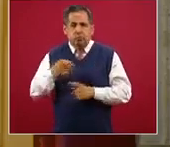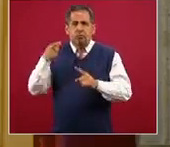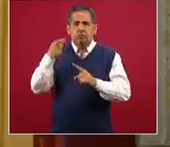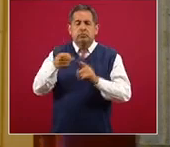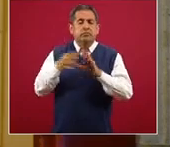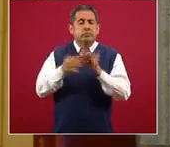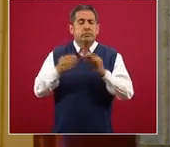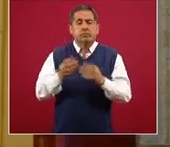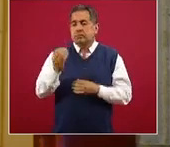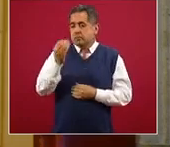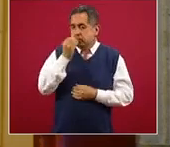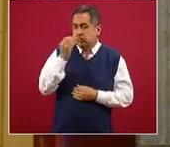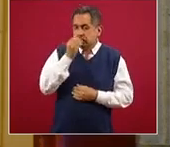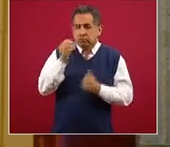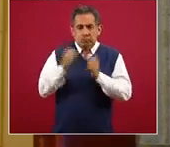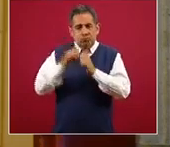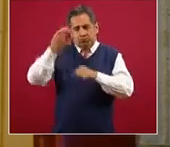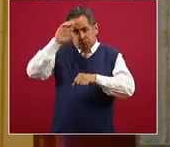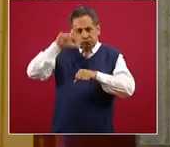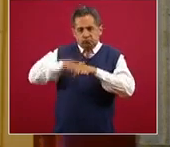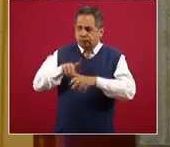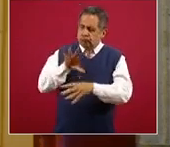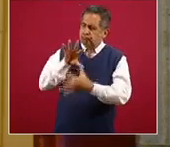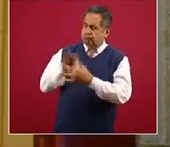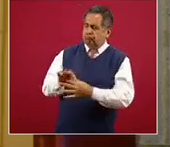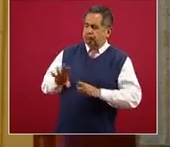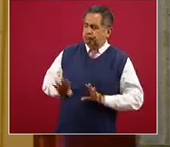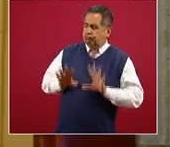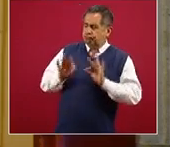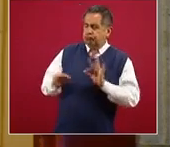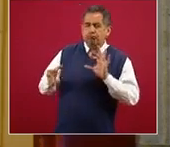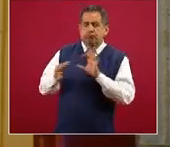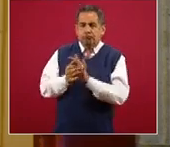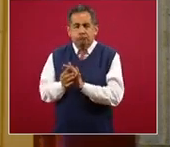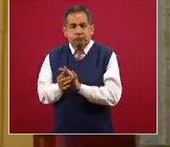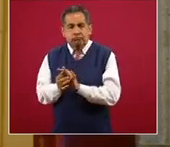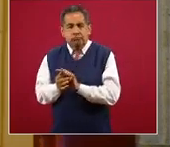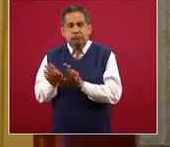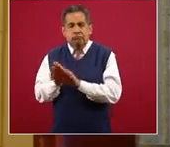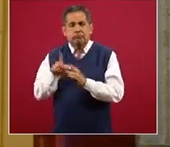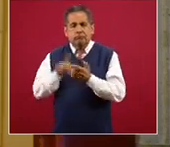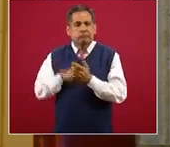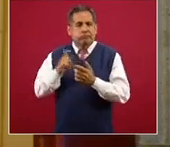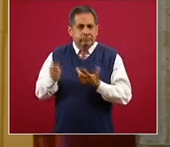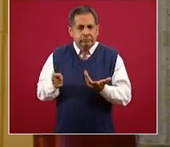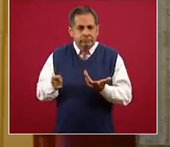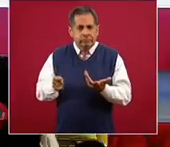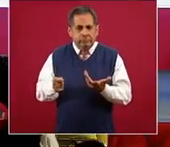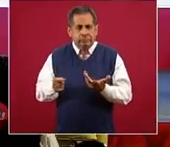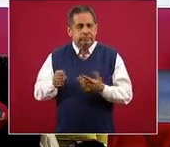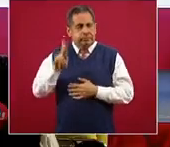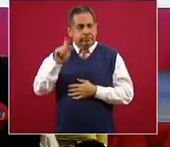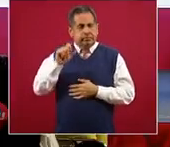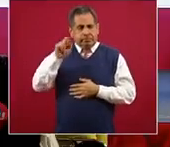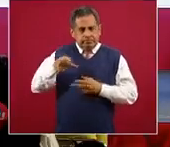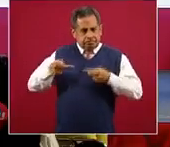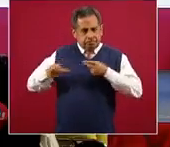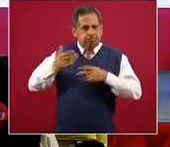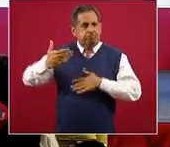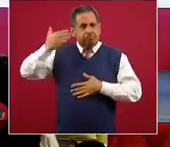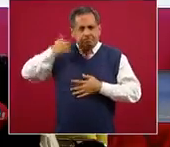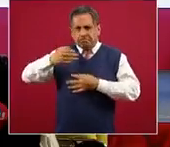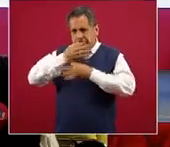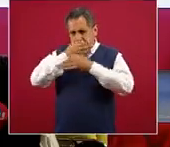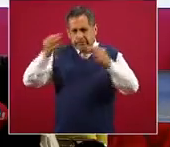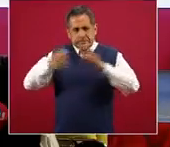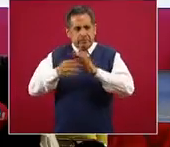de alimentación culturalmente apropiada en el marco de esta estrategia que fue anunciada